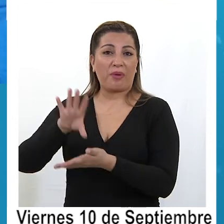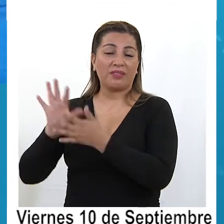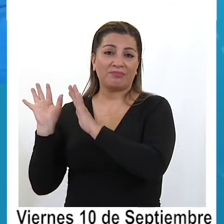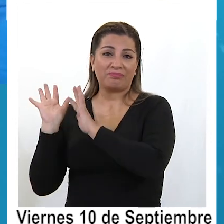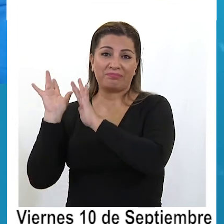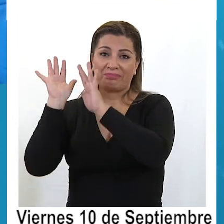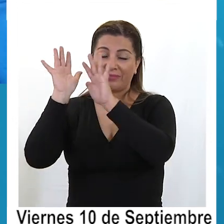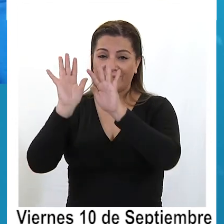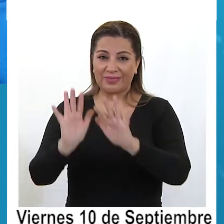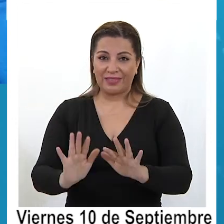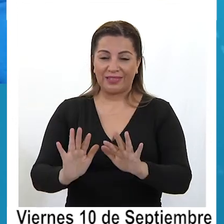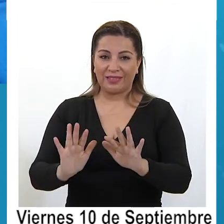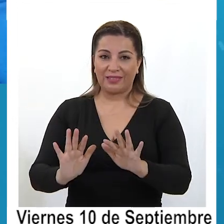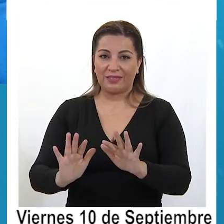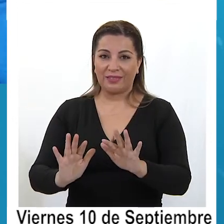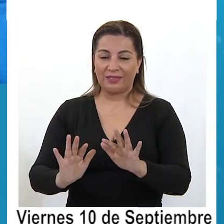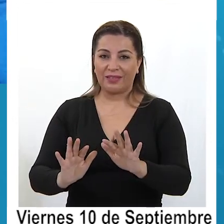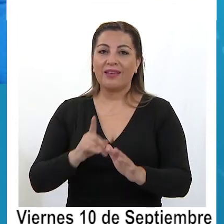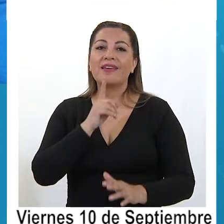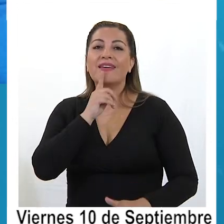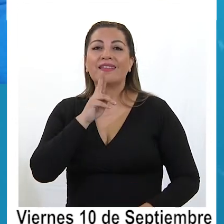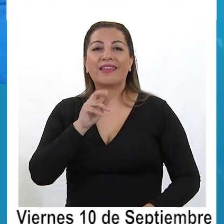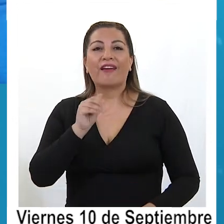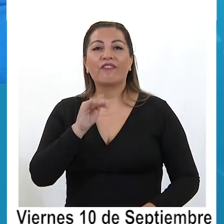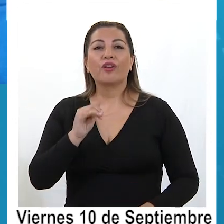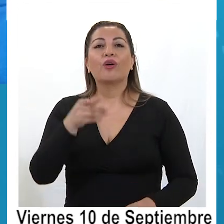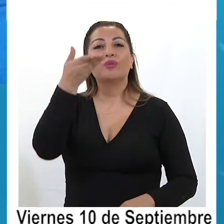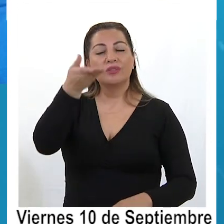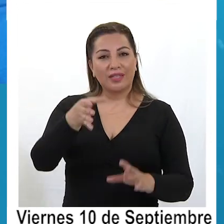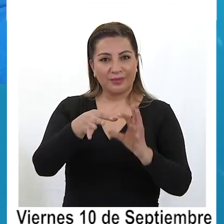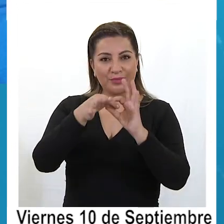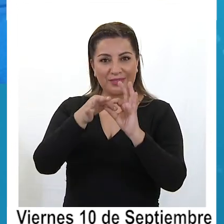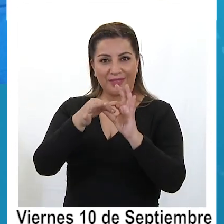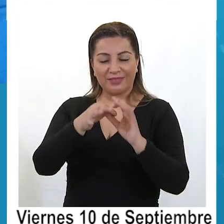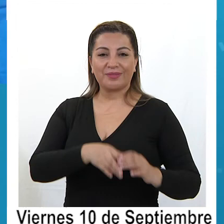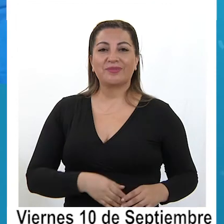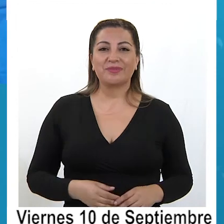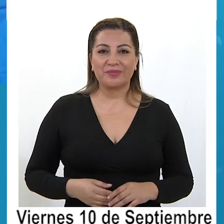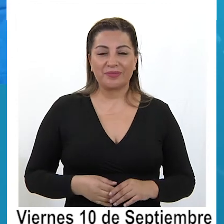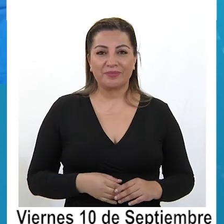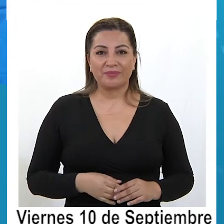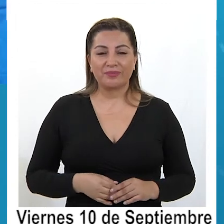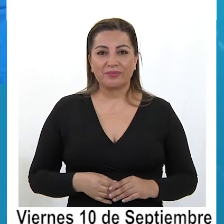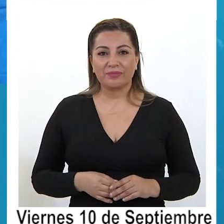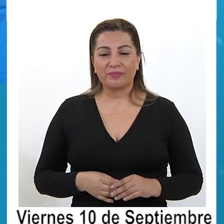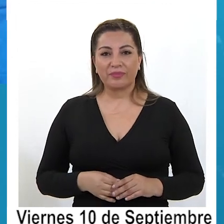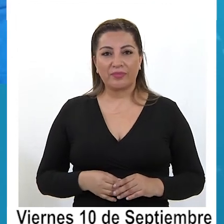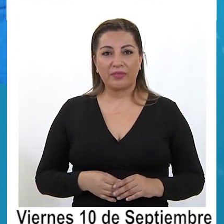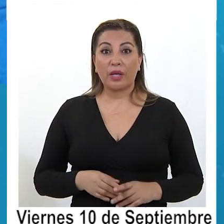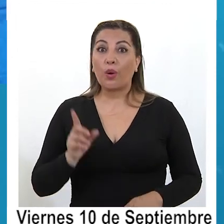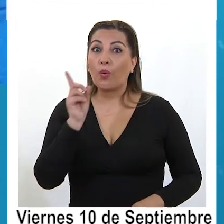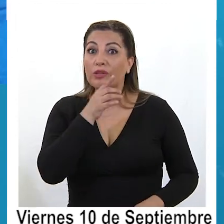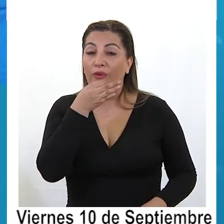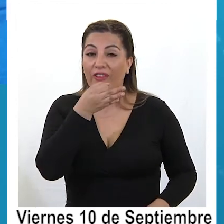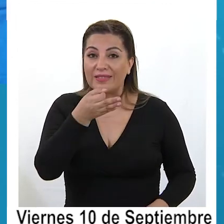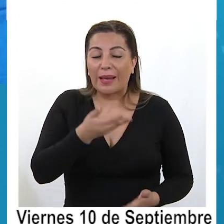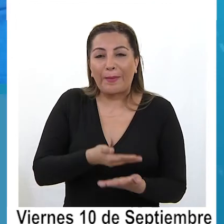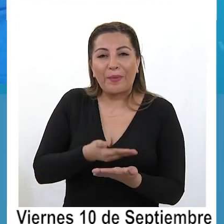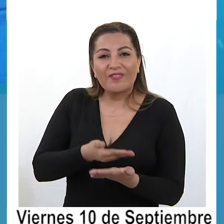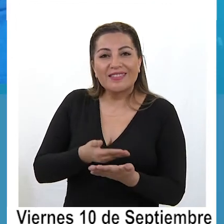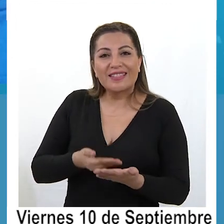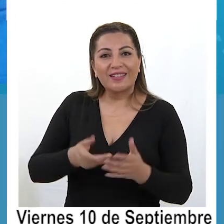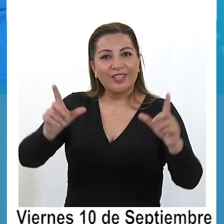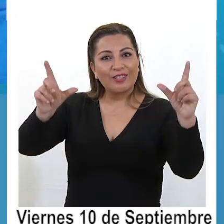como este delito de tráfico de migrantes. Muchas gracias, subprefecto. Quisiera argumentar lo último, aprovechando